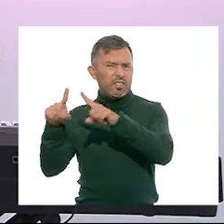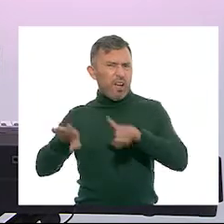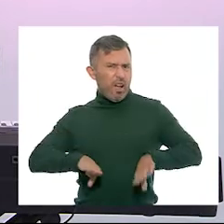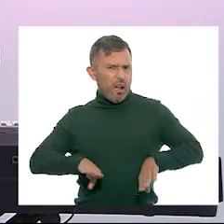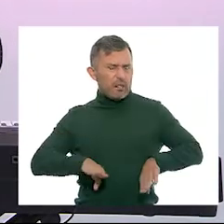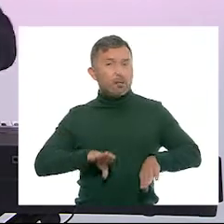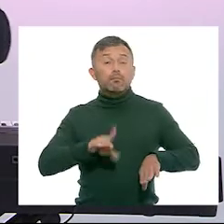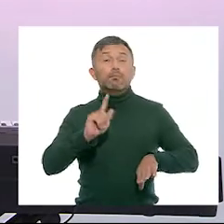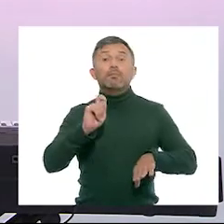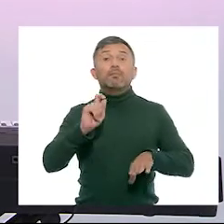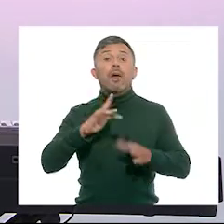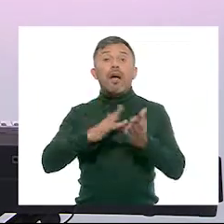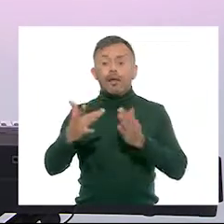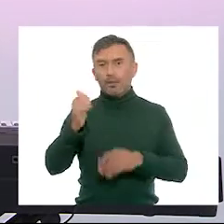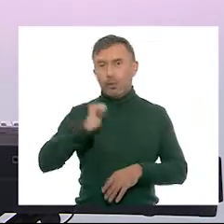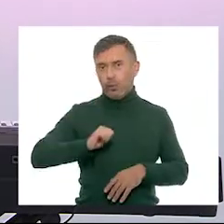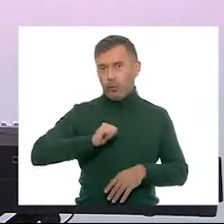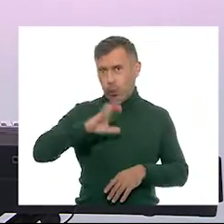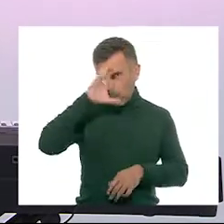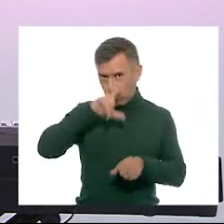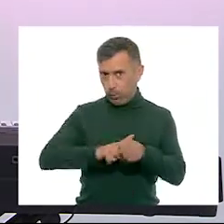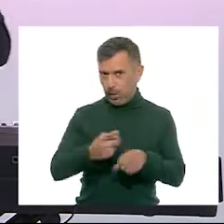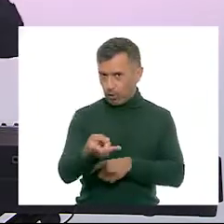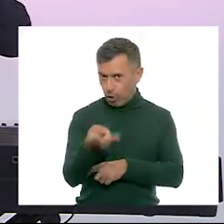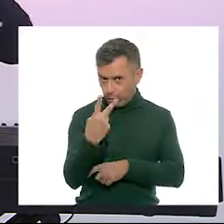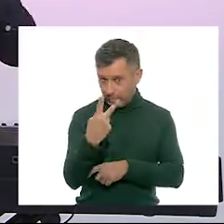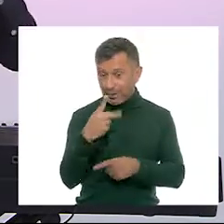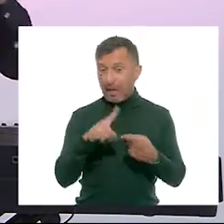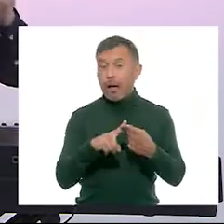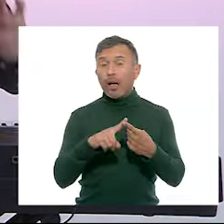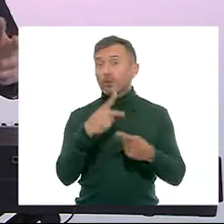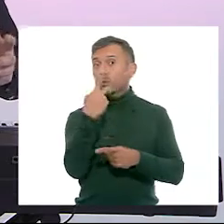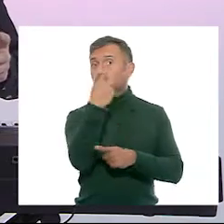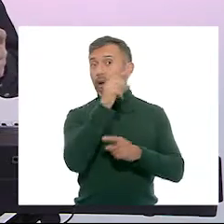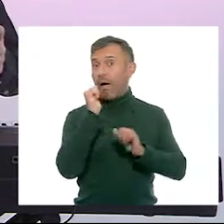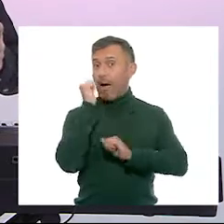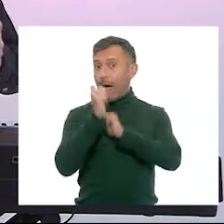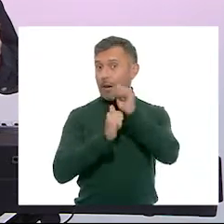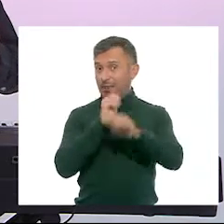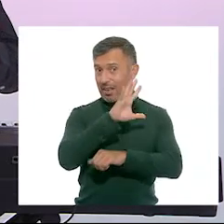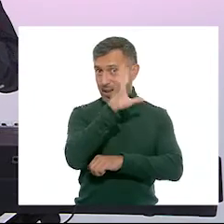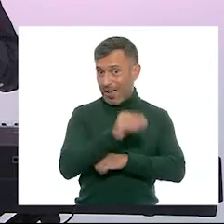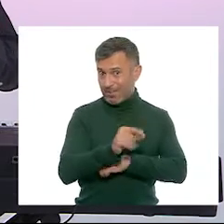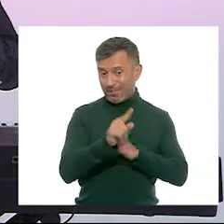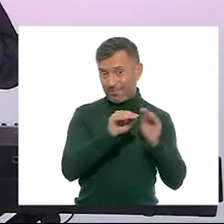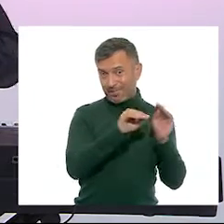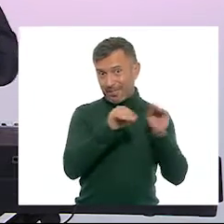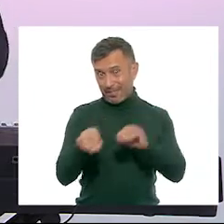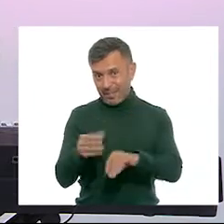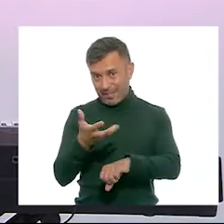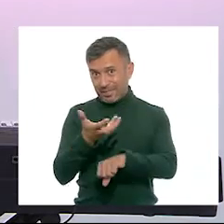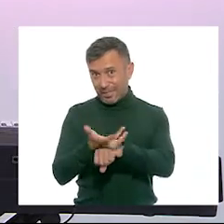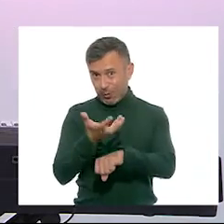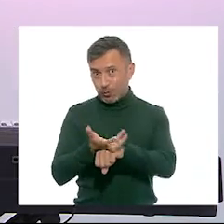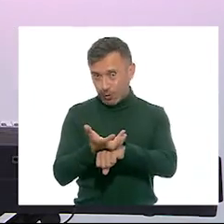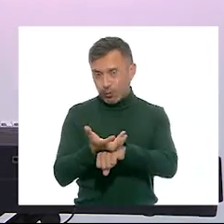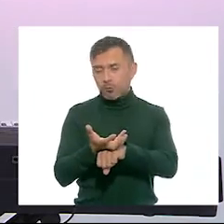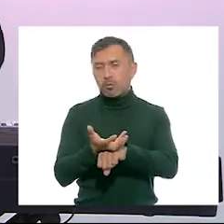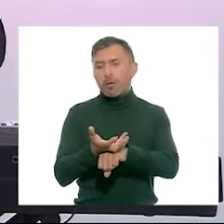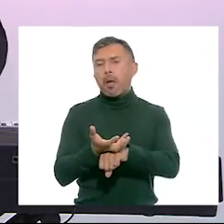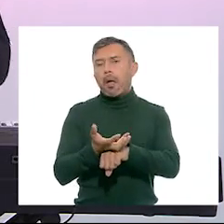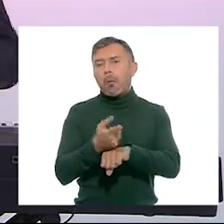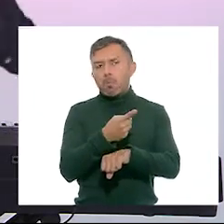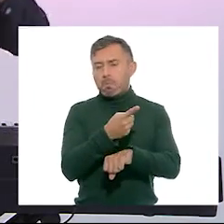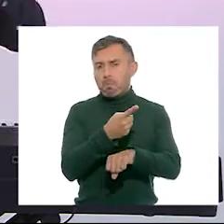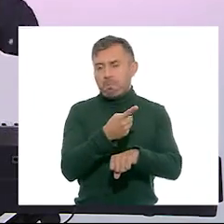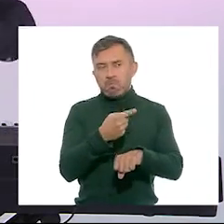dos culturas, la cultura africana, que se traslada a los Estados Unidos de Norteamérica contra su voluntad